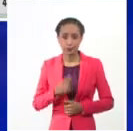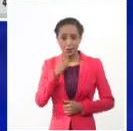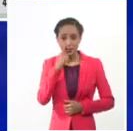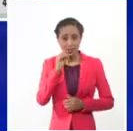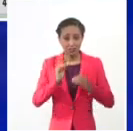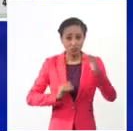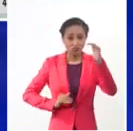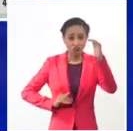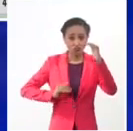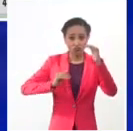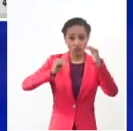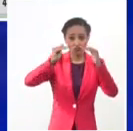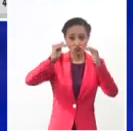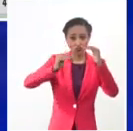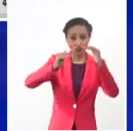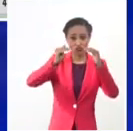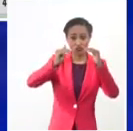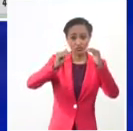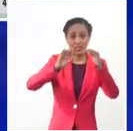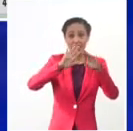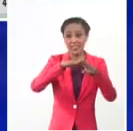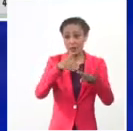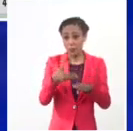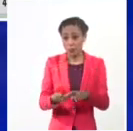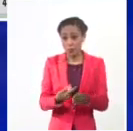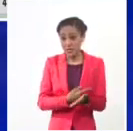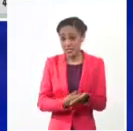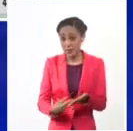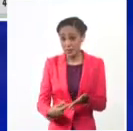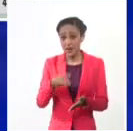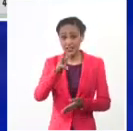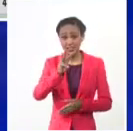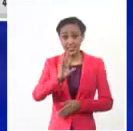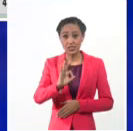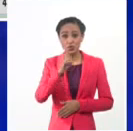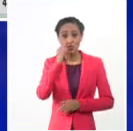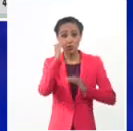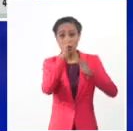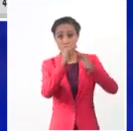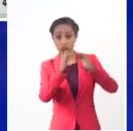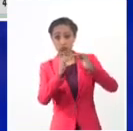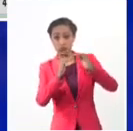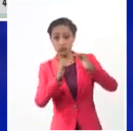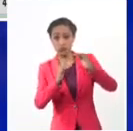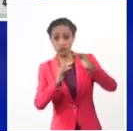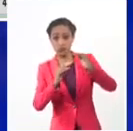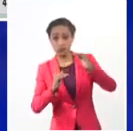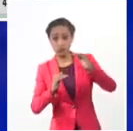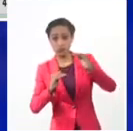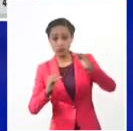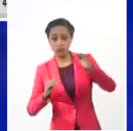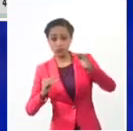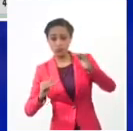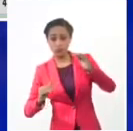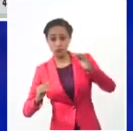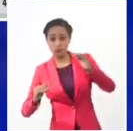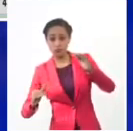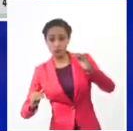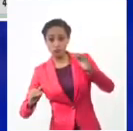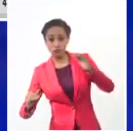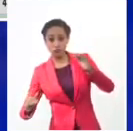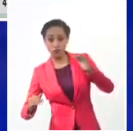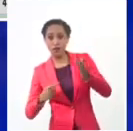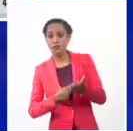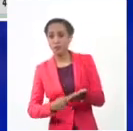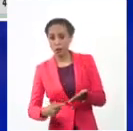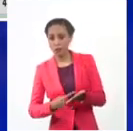elevadas. Ya a partir de la 38 empezó a disminuir paulatinamente a través de la semana